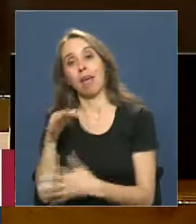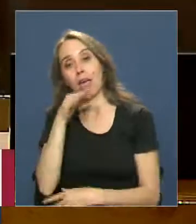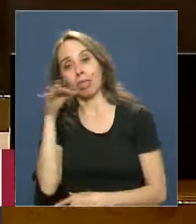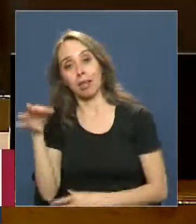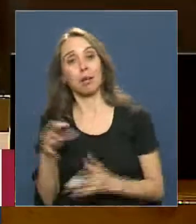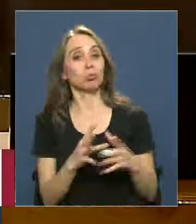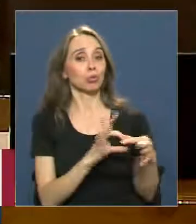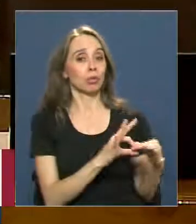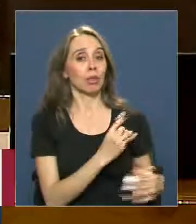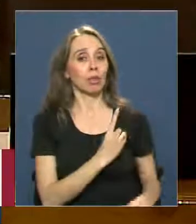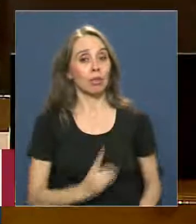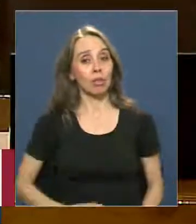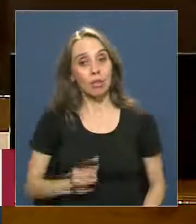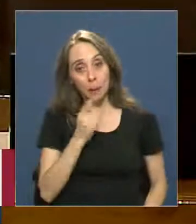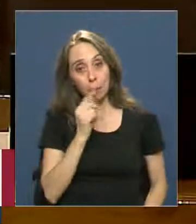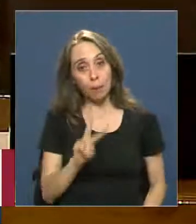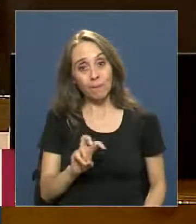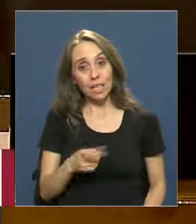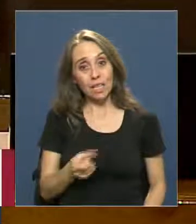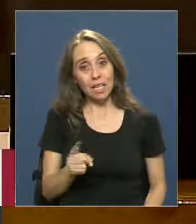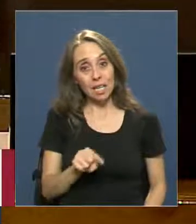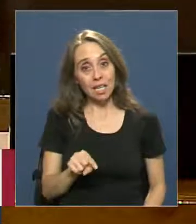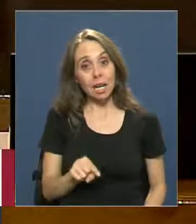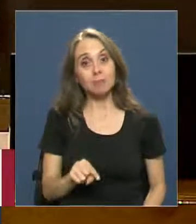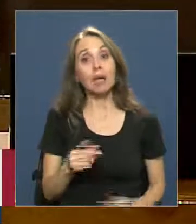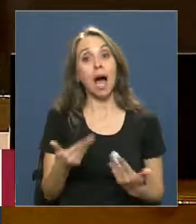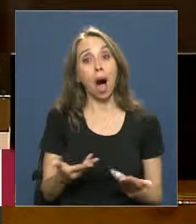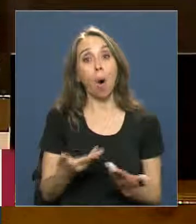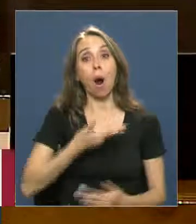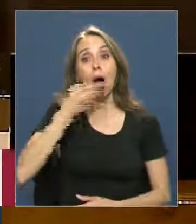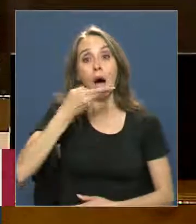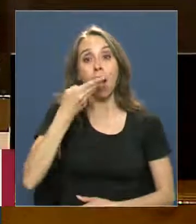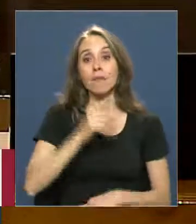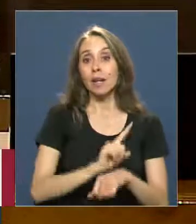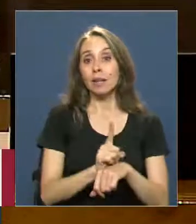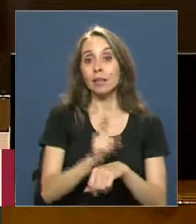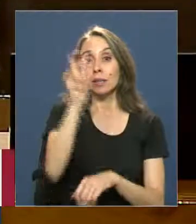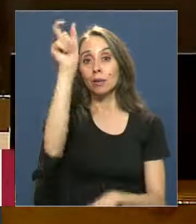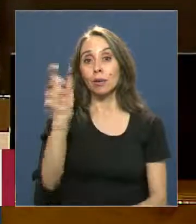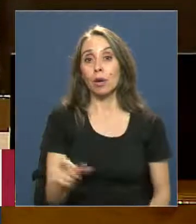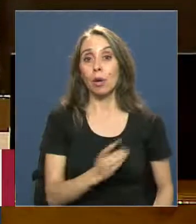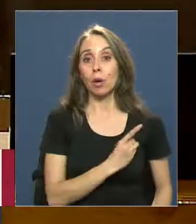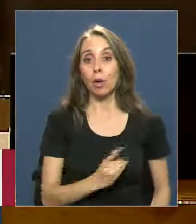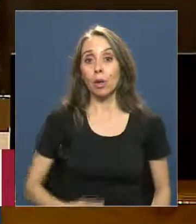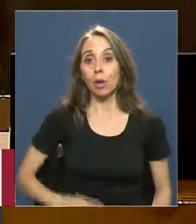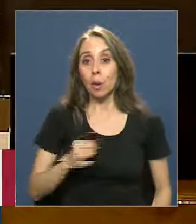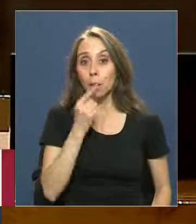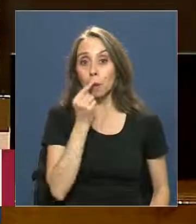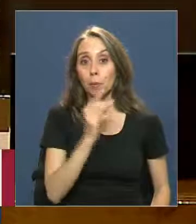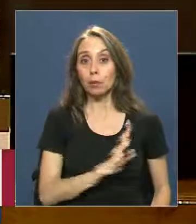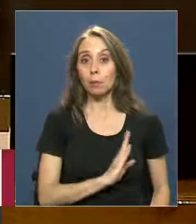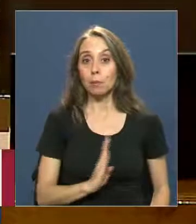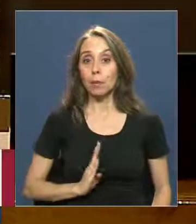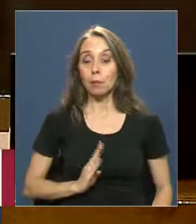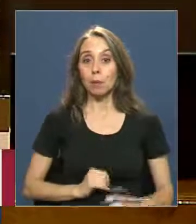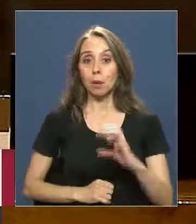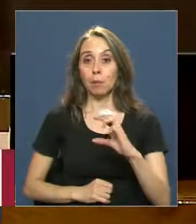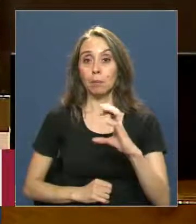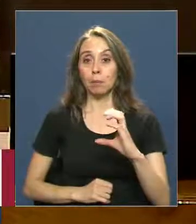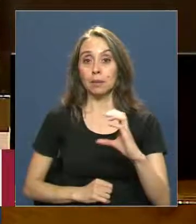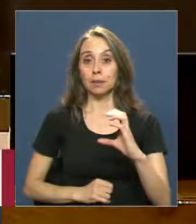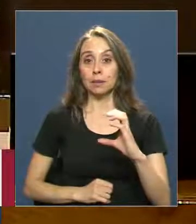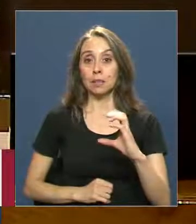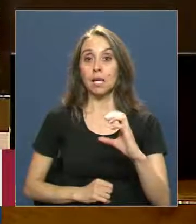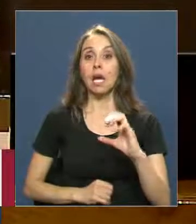Muchas gracias, diputado Mario Venegas. Corresponde hacer uso de la palabra de inmediato al honorable diputado integrante del Partido Comunista,